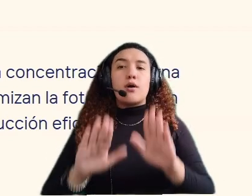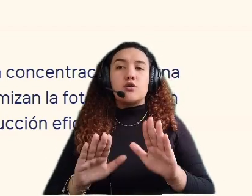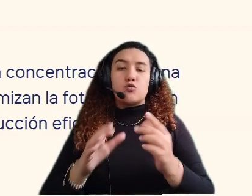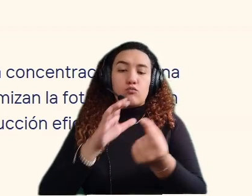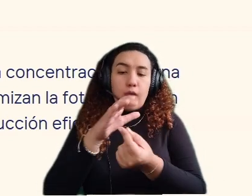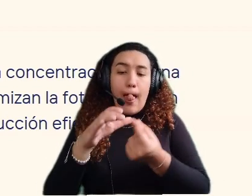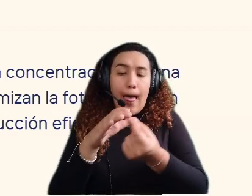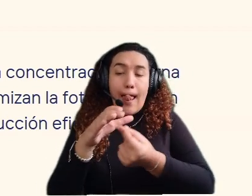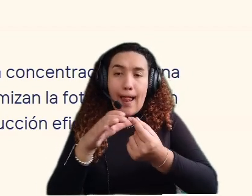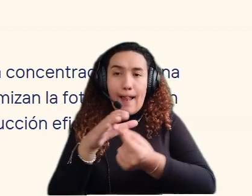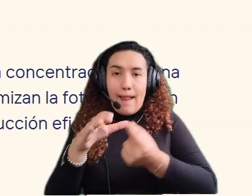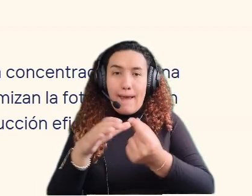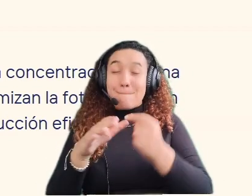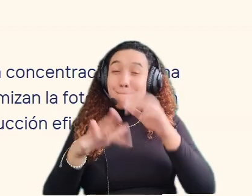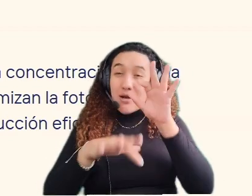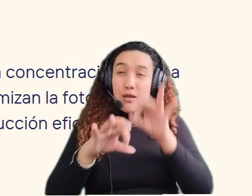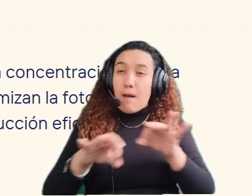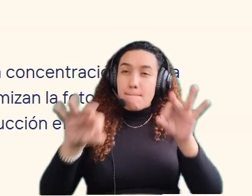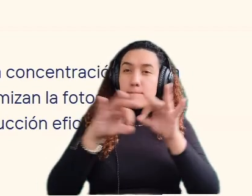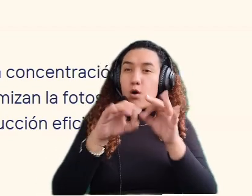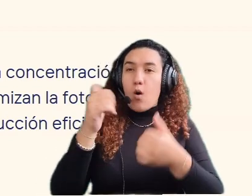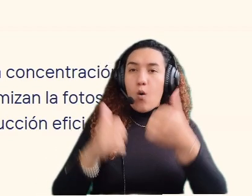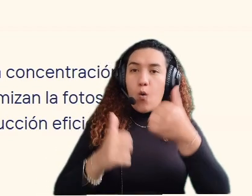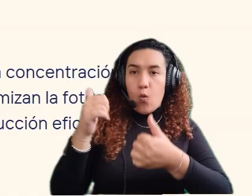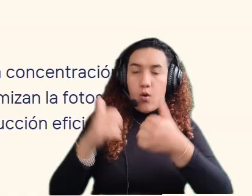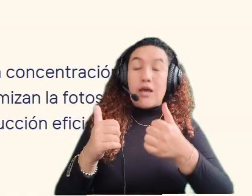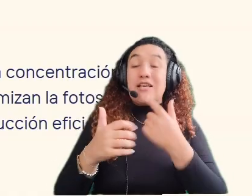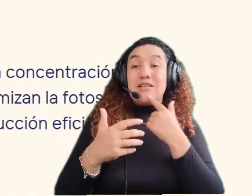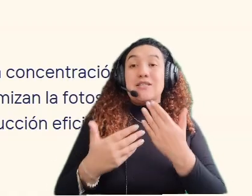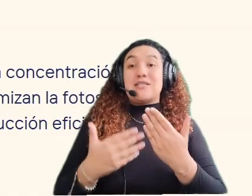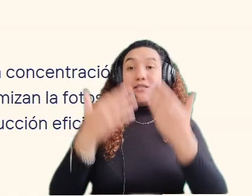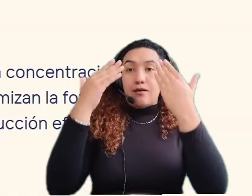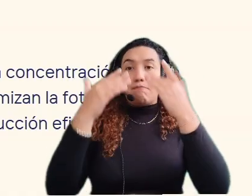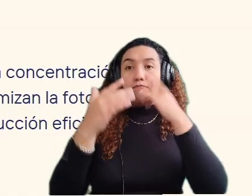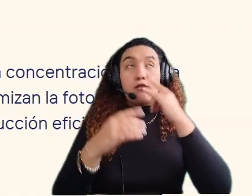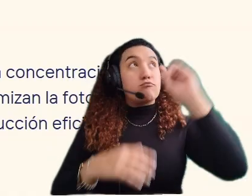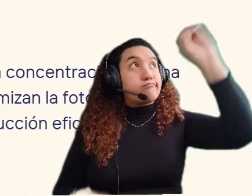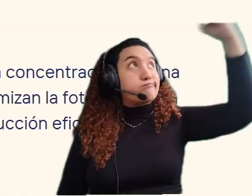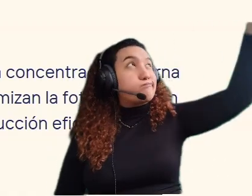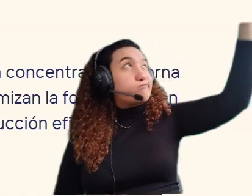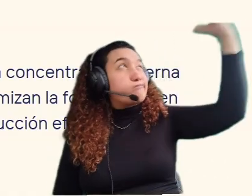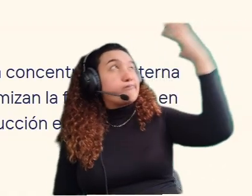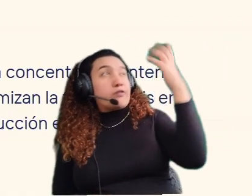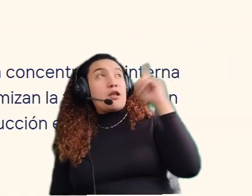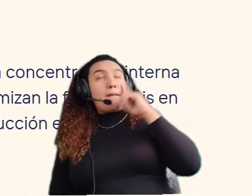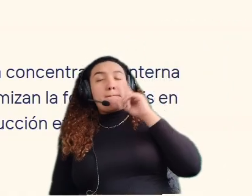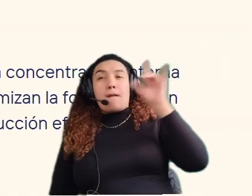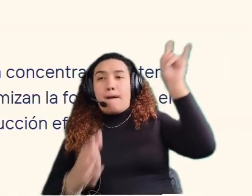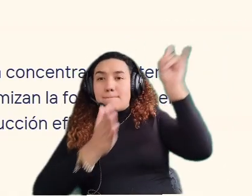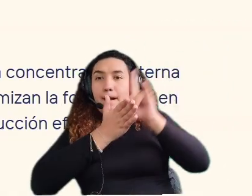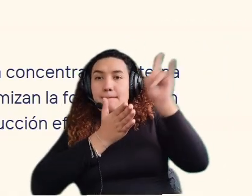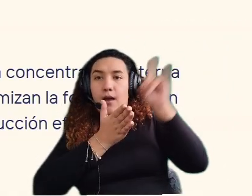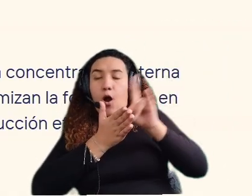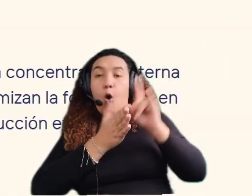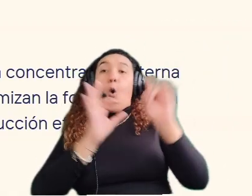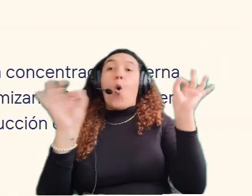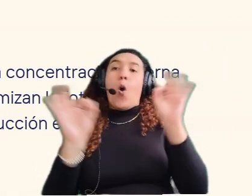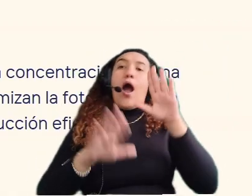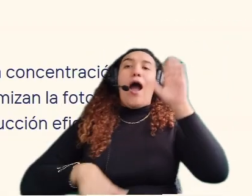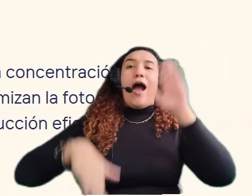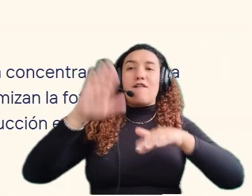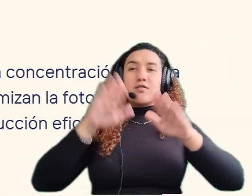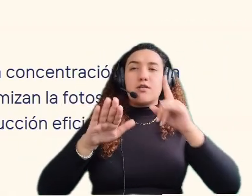del cloroplasto dentro de la célula. Su relevancia es que permite optimizar la captura de luz o proteger el exceso